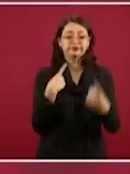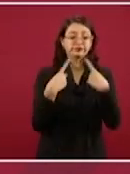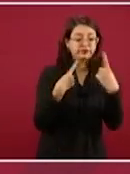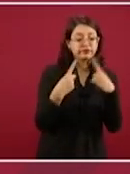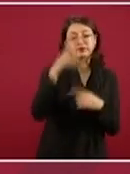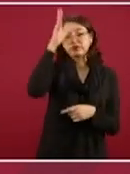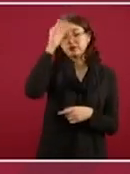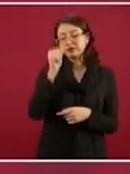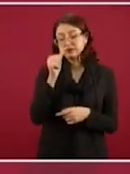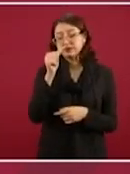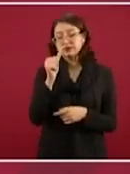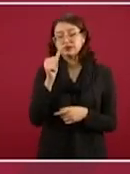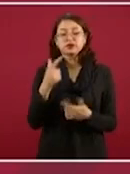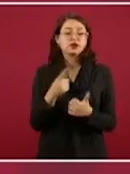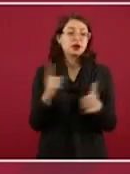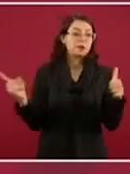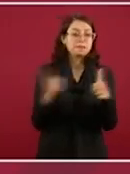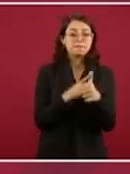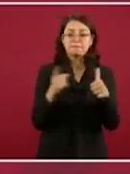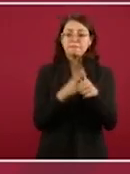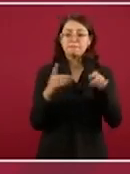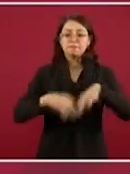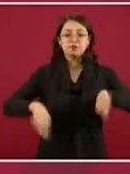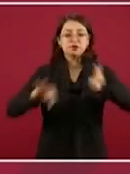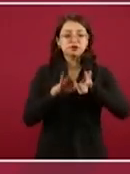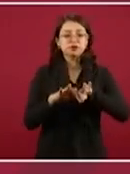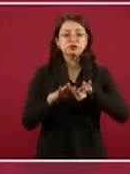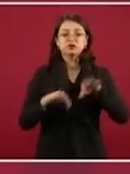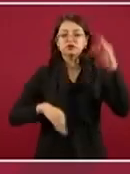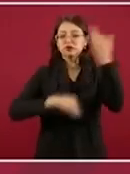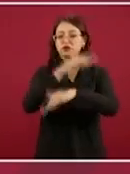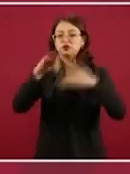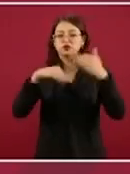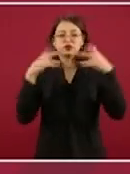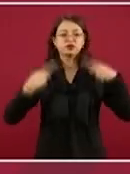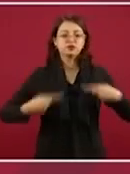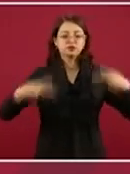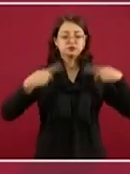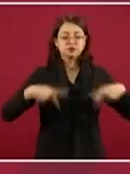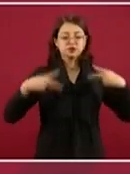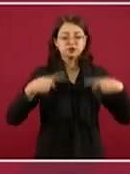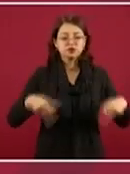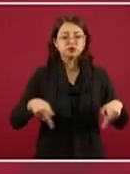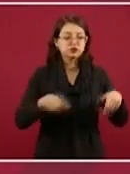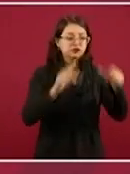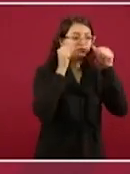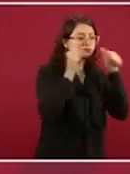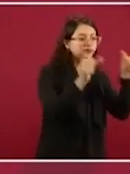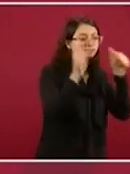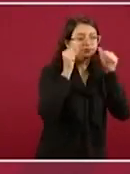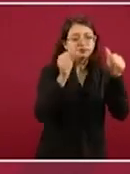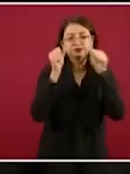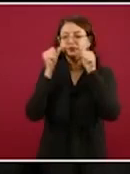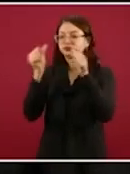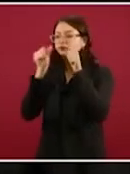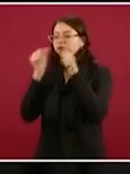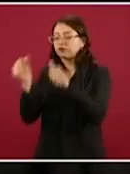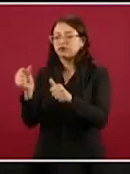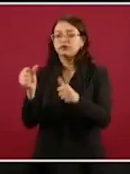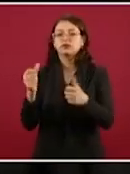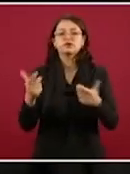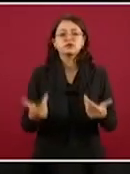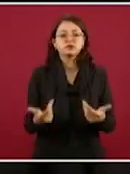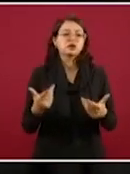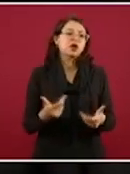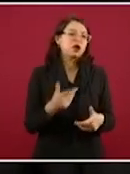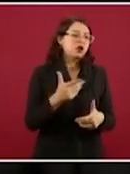primero, escuchar a todos los involucrados, los que